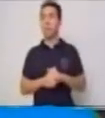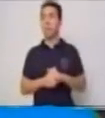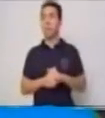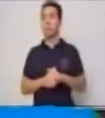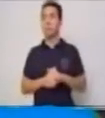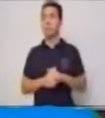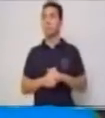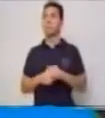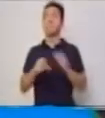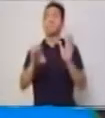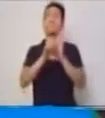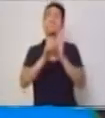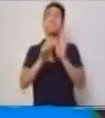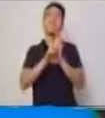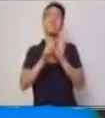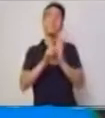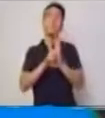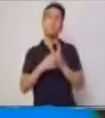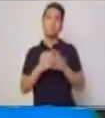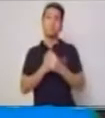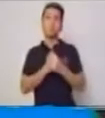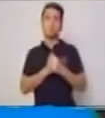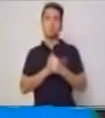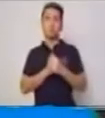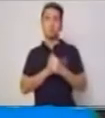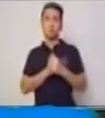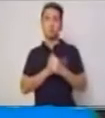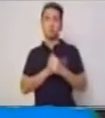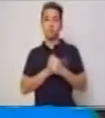Por ejemplo,